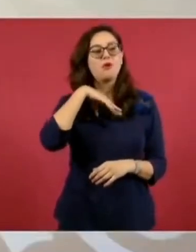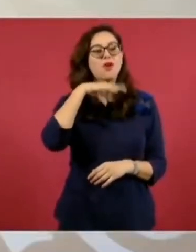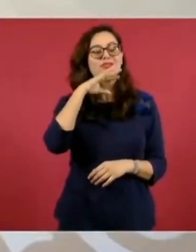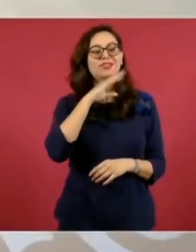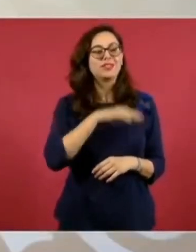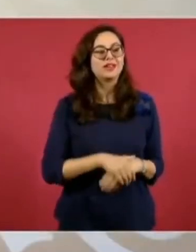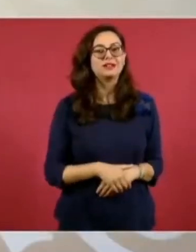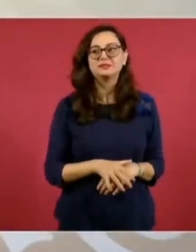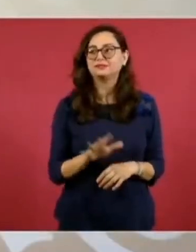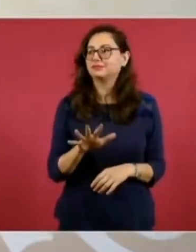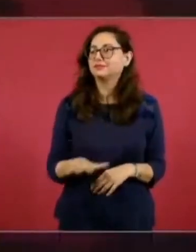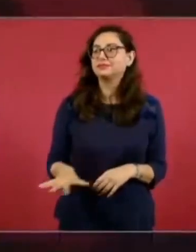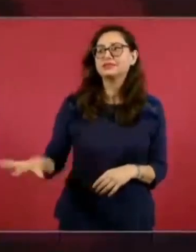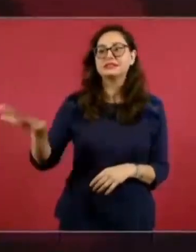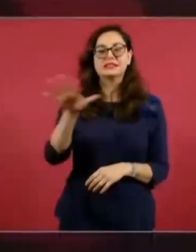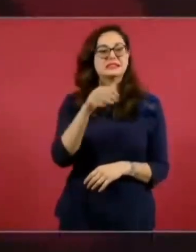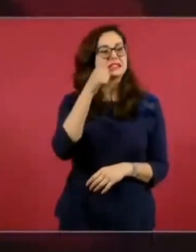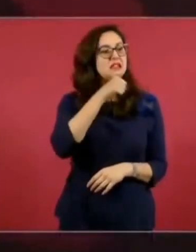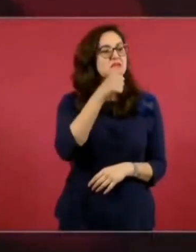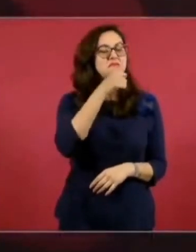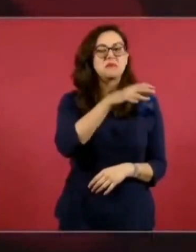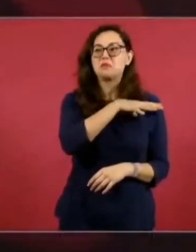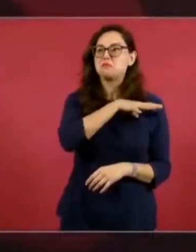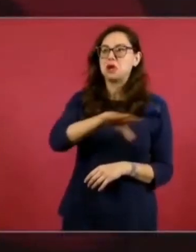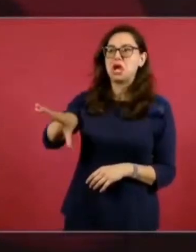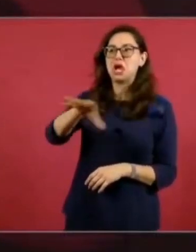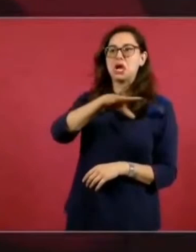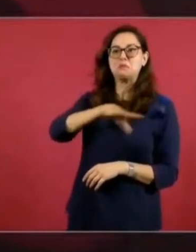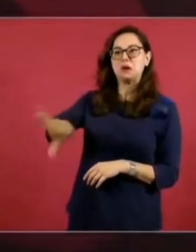Fue un tengan para que aprendan.